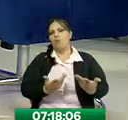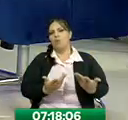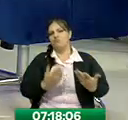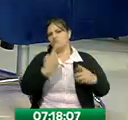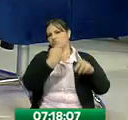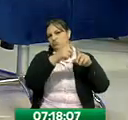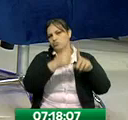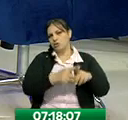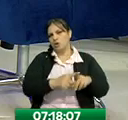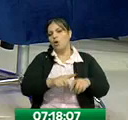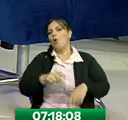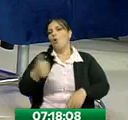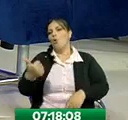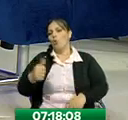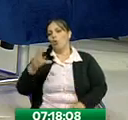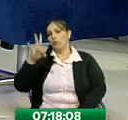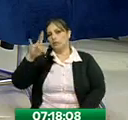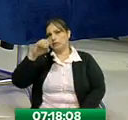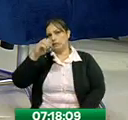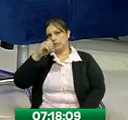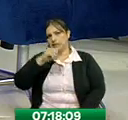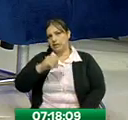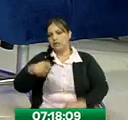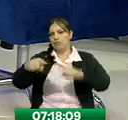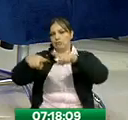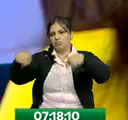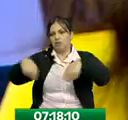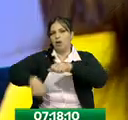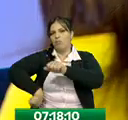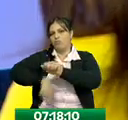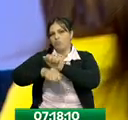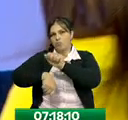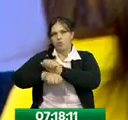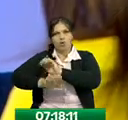el proyecto ya arrancó. Tenemos alrededor de